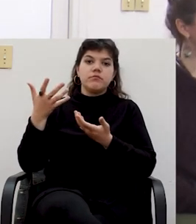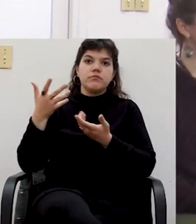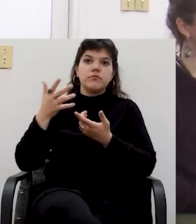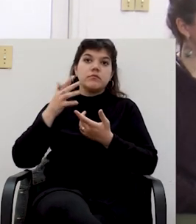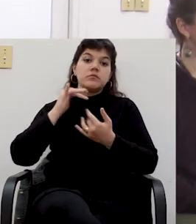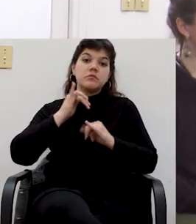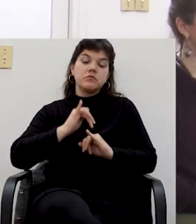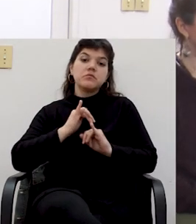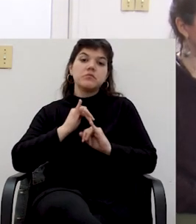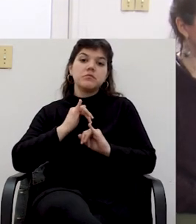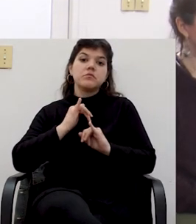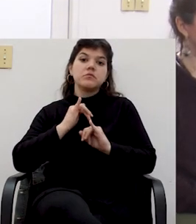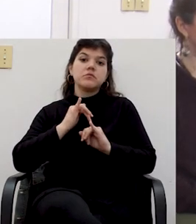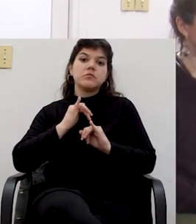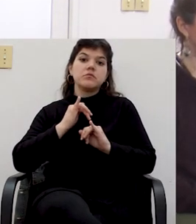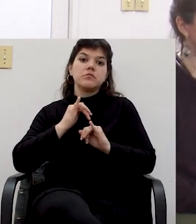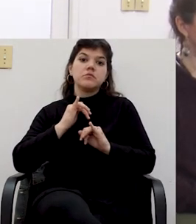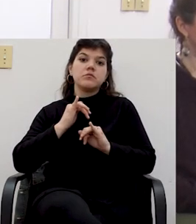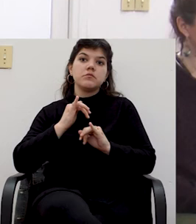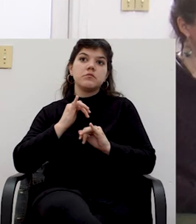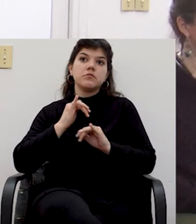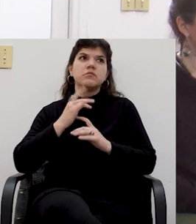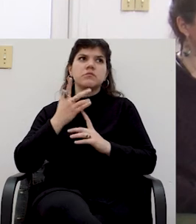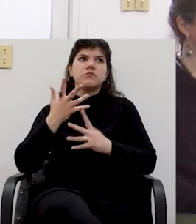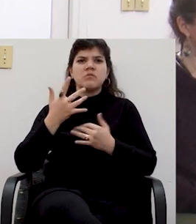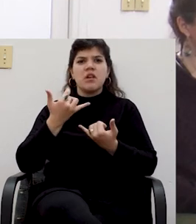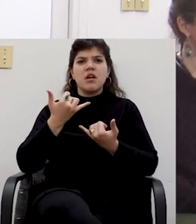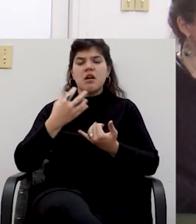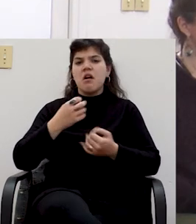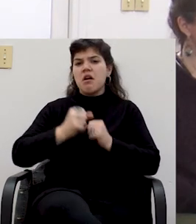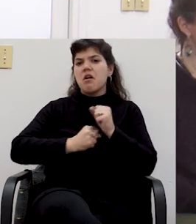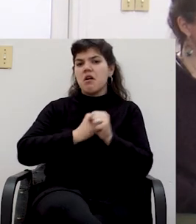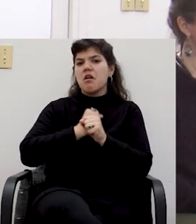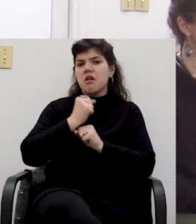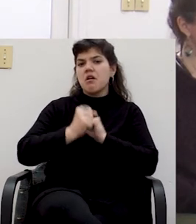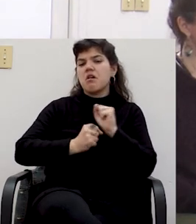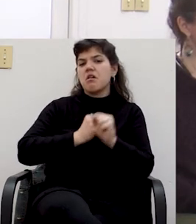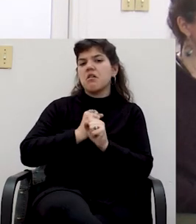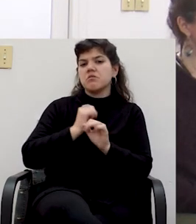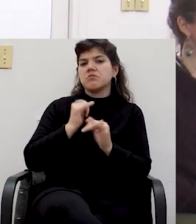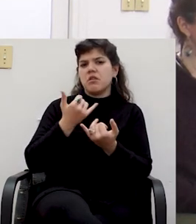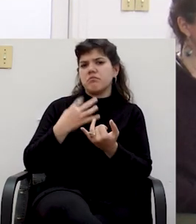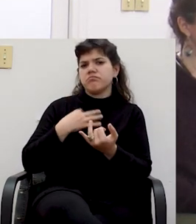Si bien hace una fuerte cantidad, una cantidad de años, podríamos decir